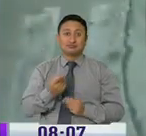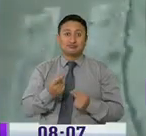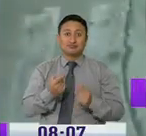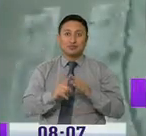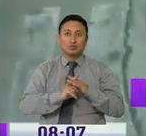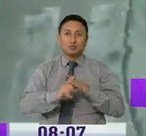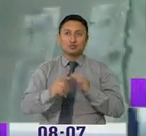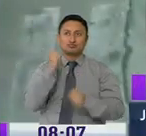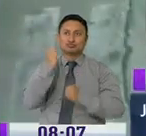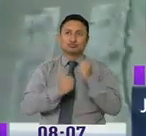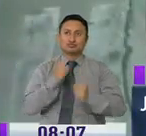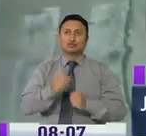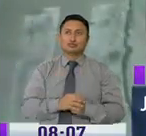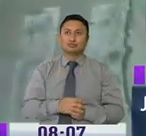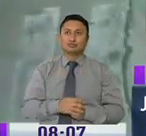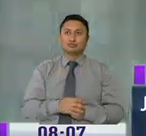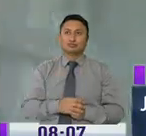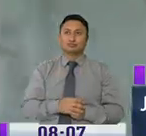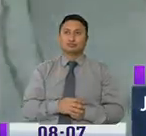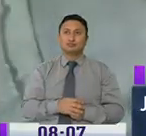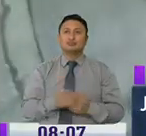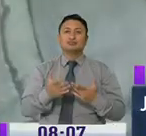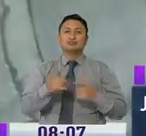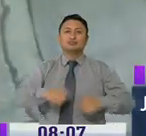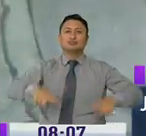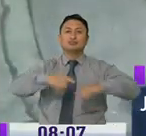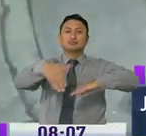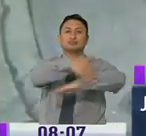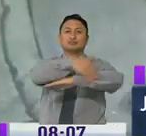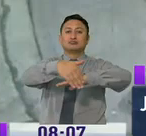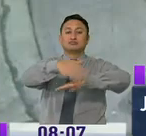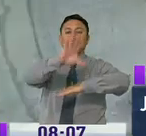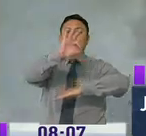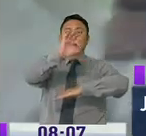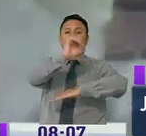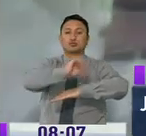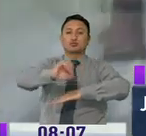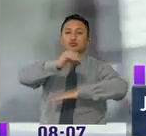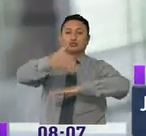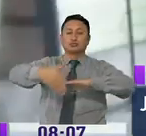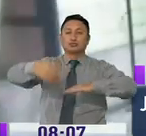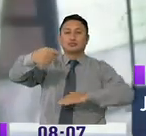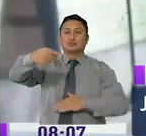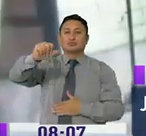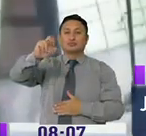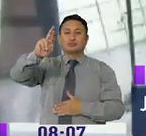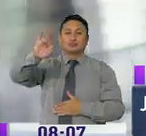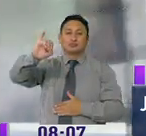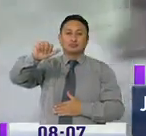a precipitada carrera. Ocurrió en la avenida 9 de Octubre y la calle García Moreno.